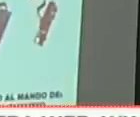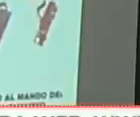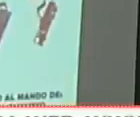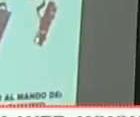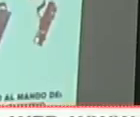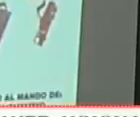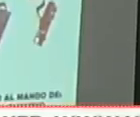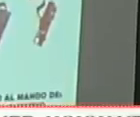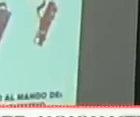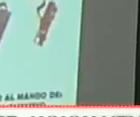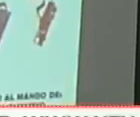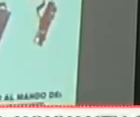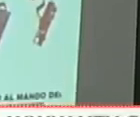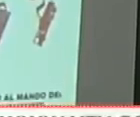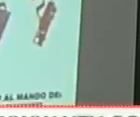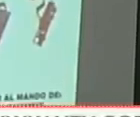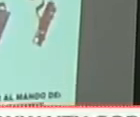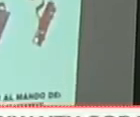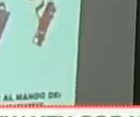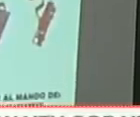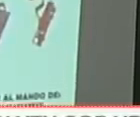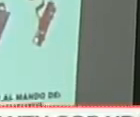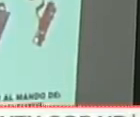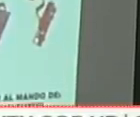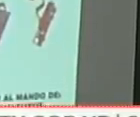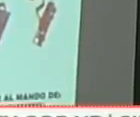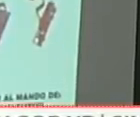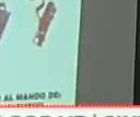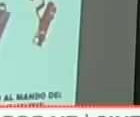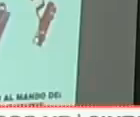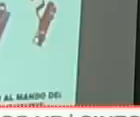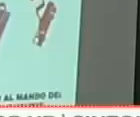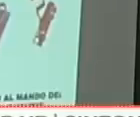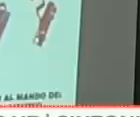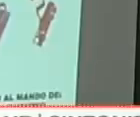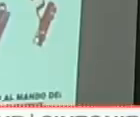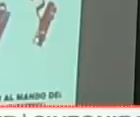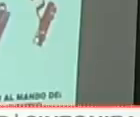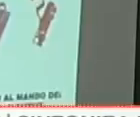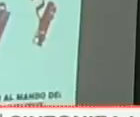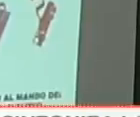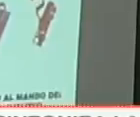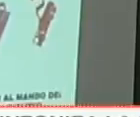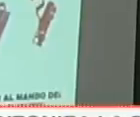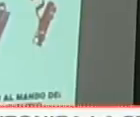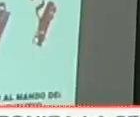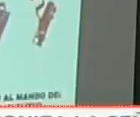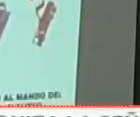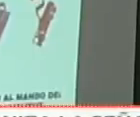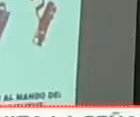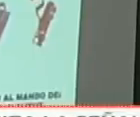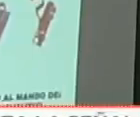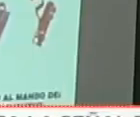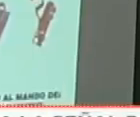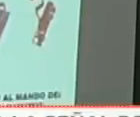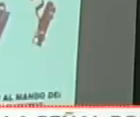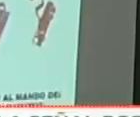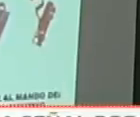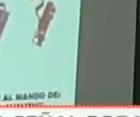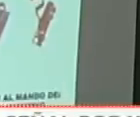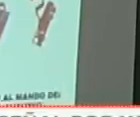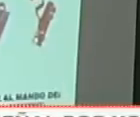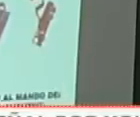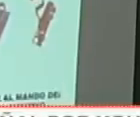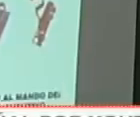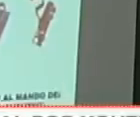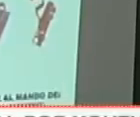Ahí están las unidades de supresión, personas 7 personas, de 27 cisternas, 3 tanqueros también